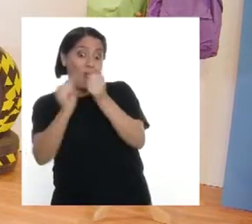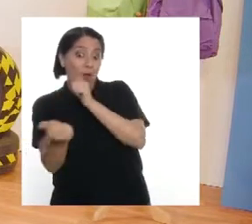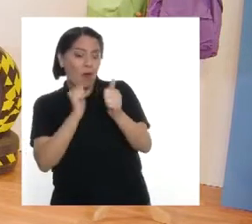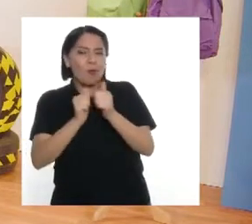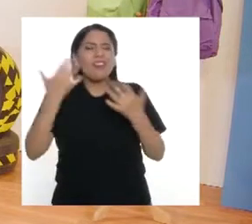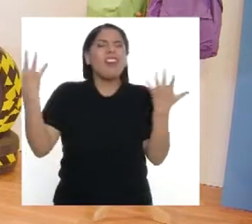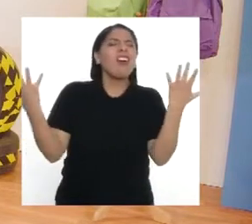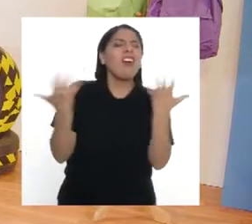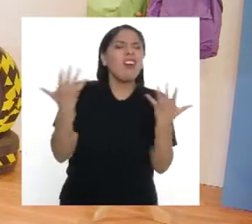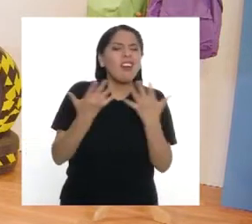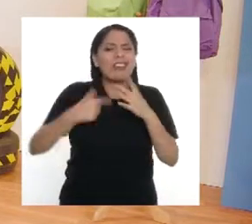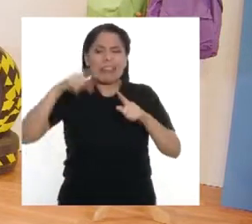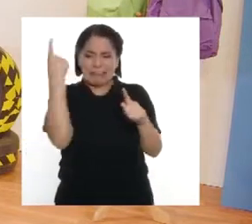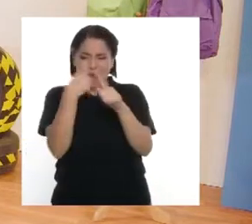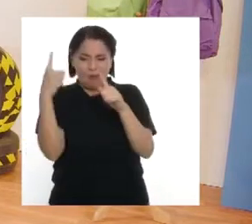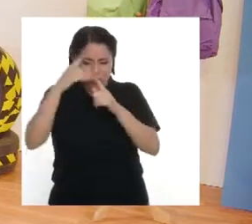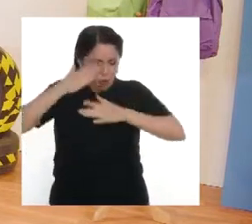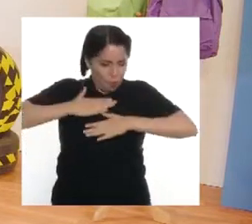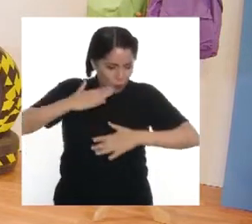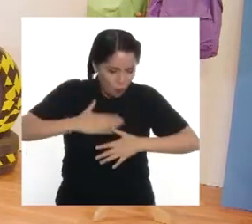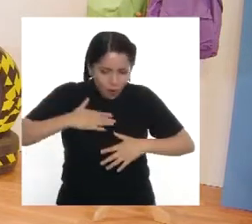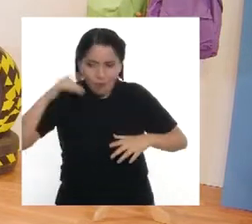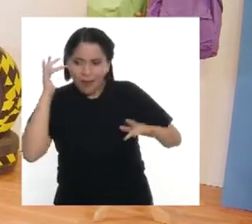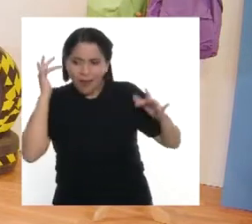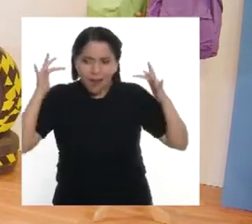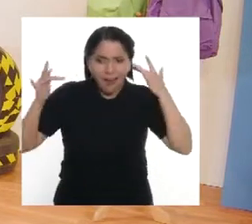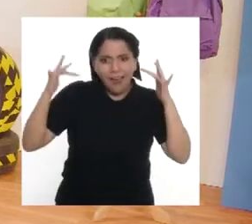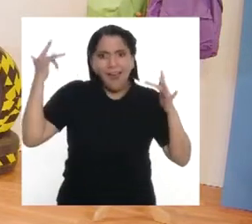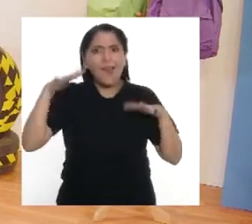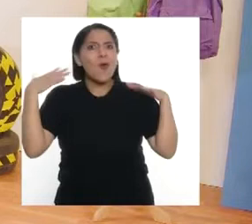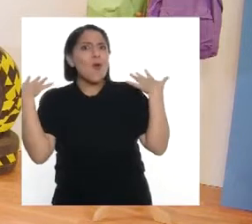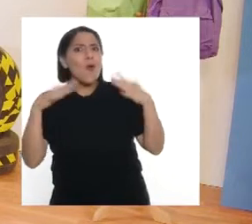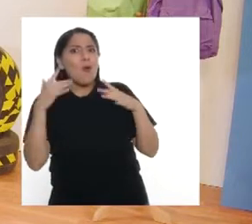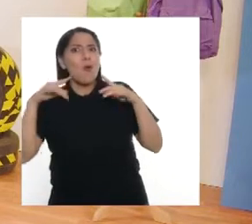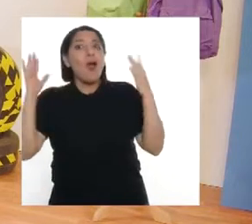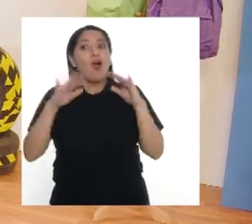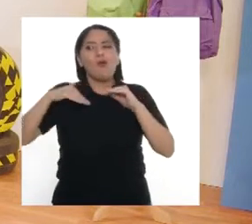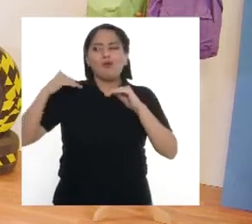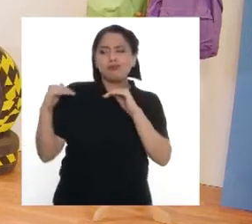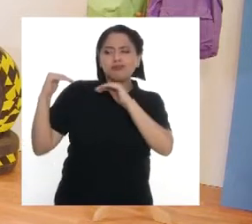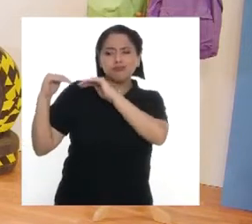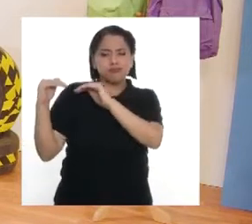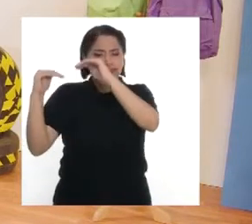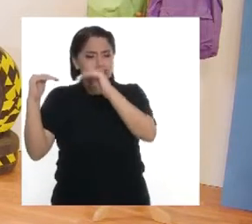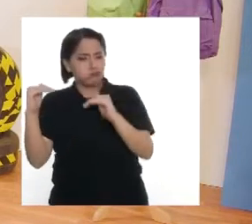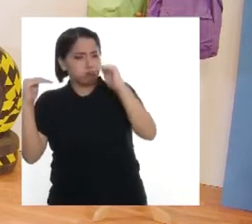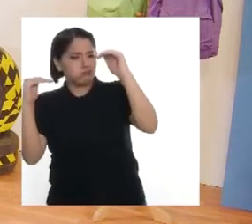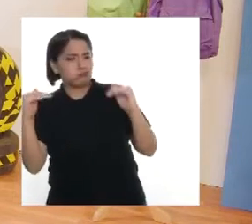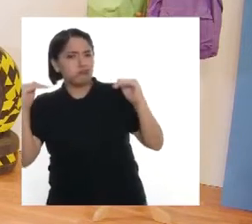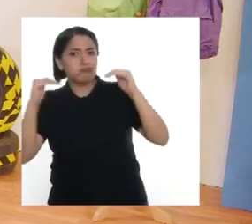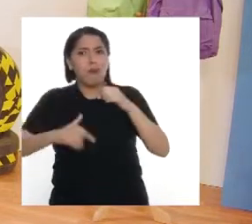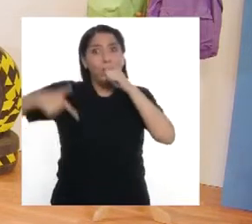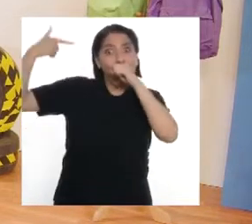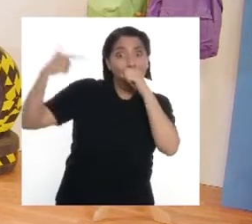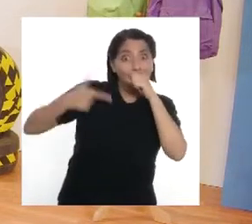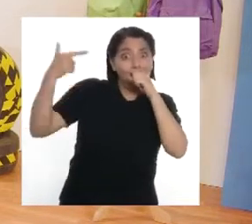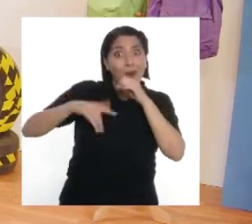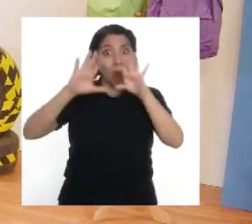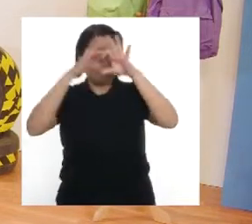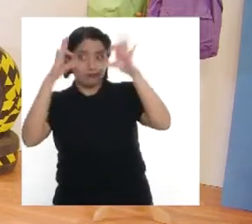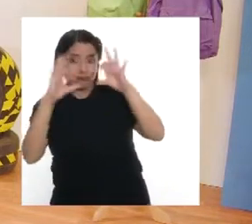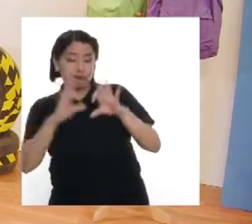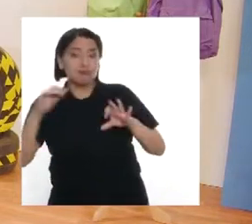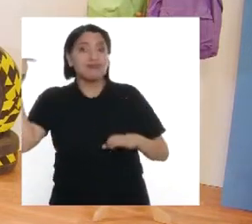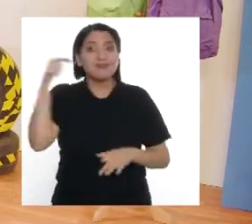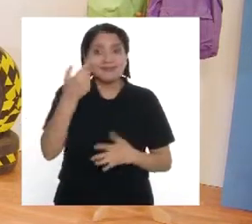musical deben combinar diferentes partes del cuerpo y los sonidos que hagan deben tener el mismo ritmo que las frases rimadas del rap que proponga